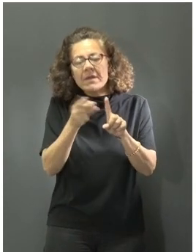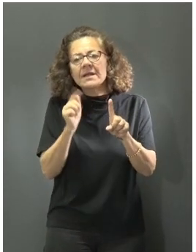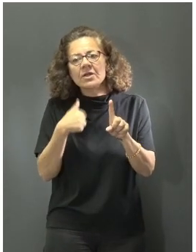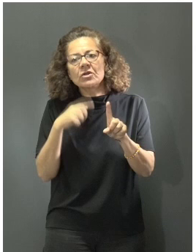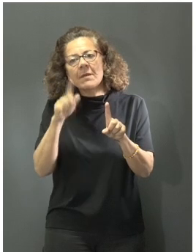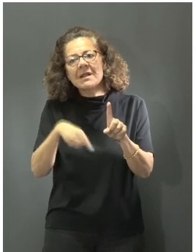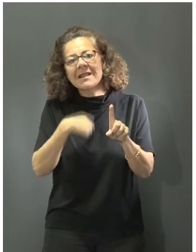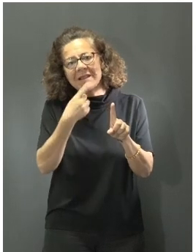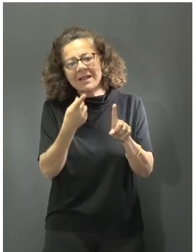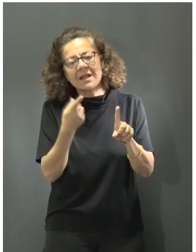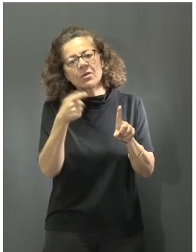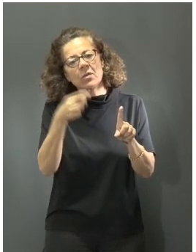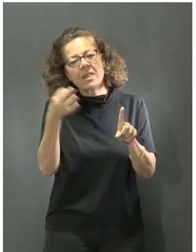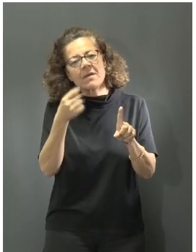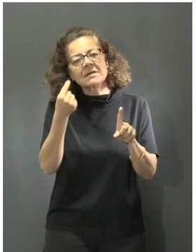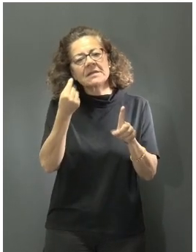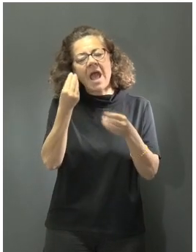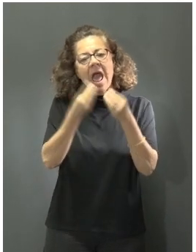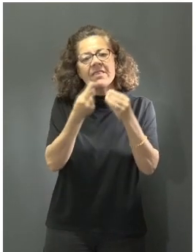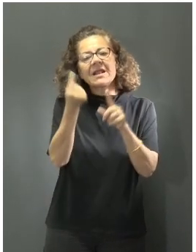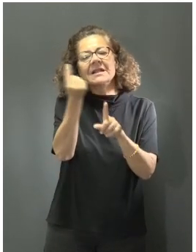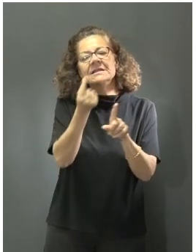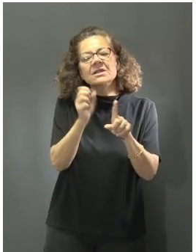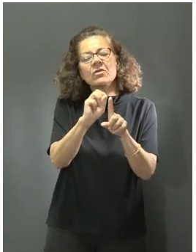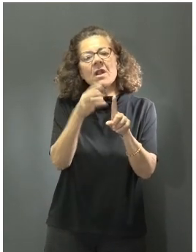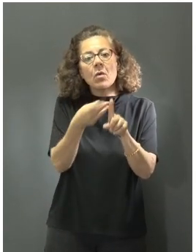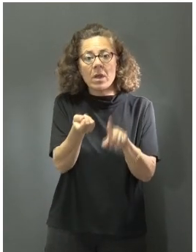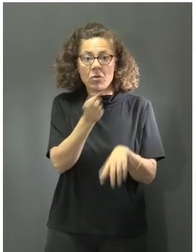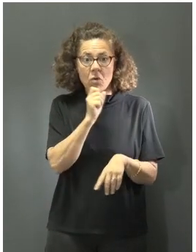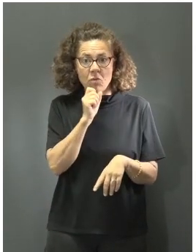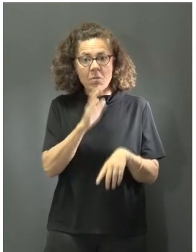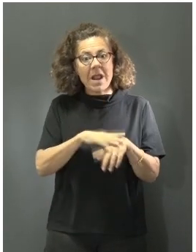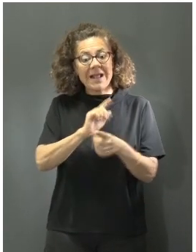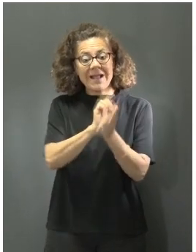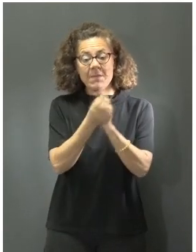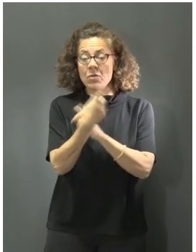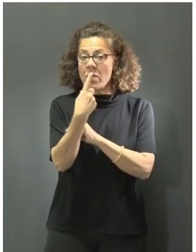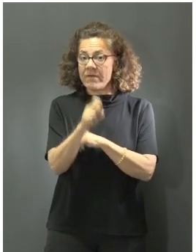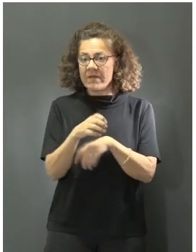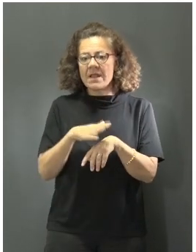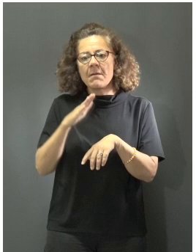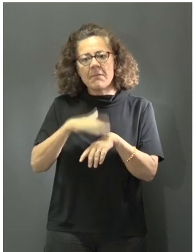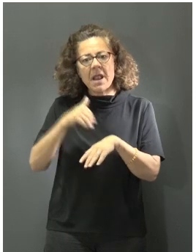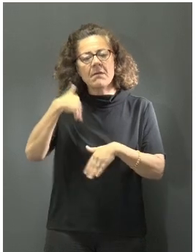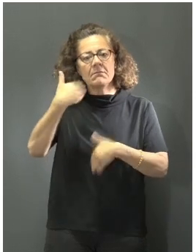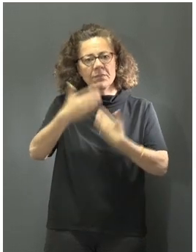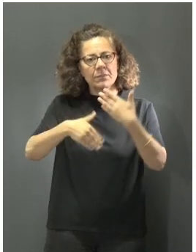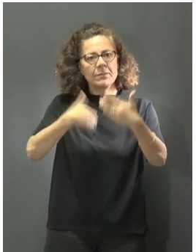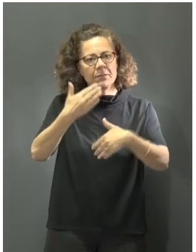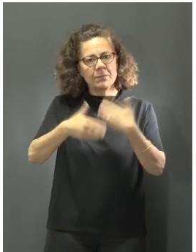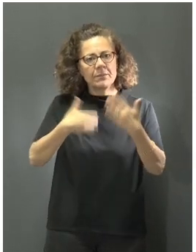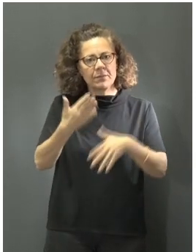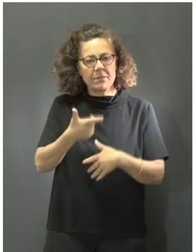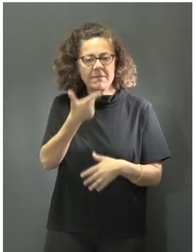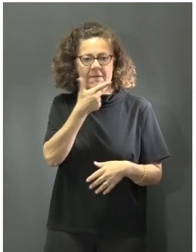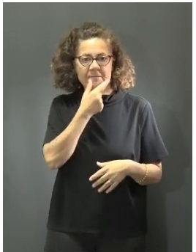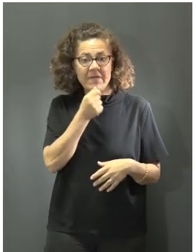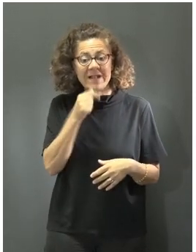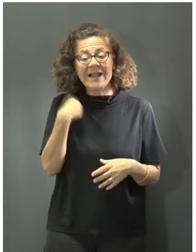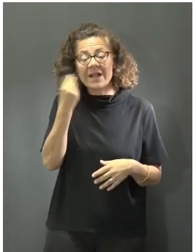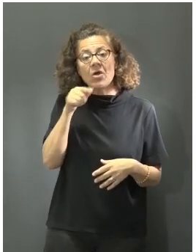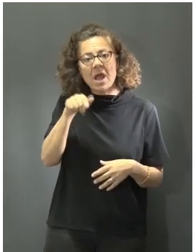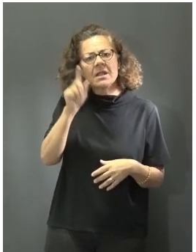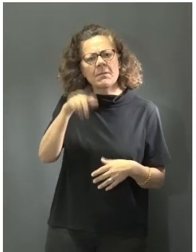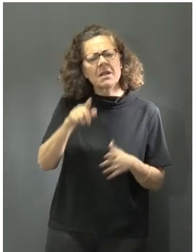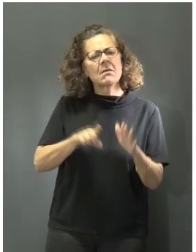cómo tienes que tener en cuenta el diseño de la web desde el principio, para que no tengas que modificarlo, sino para que ya vayas en esa dirección, ¿no? Creo que en eso